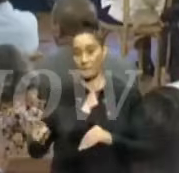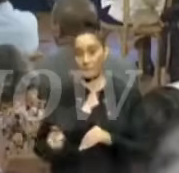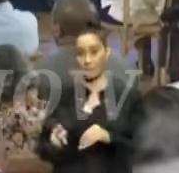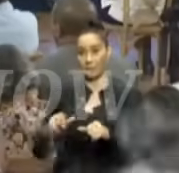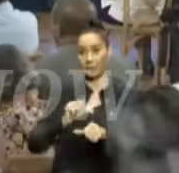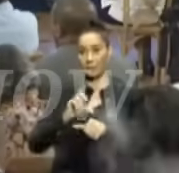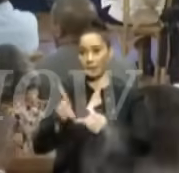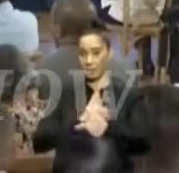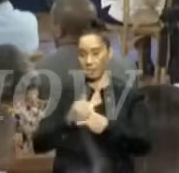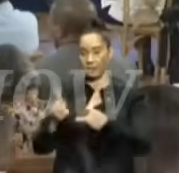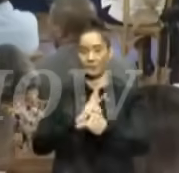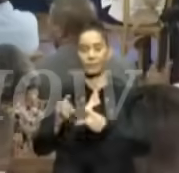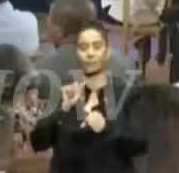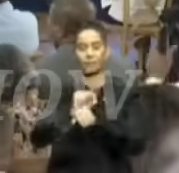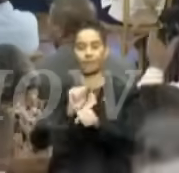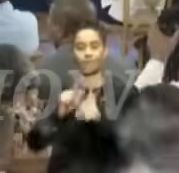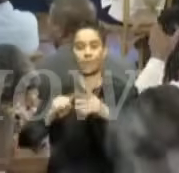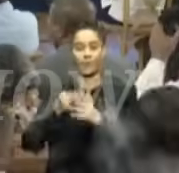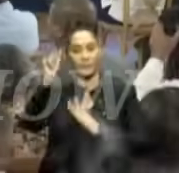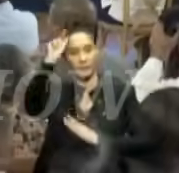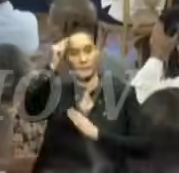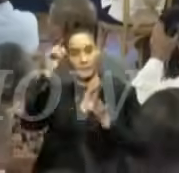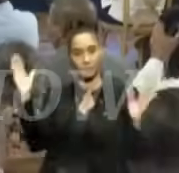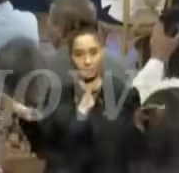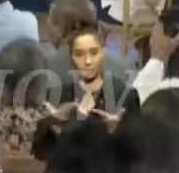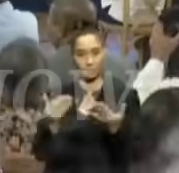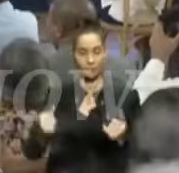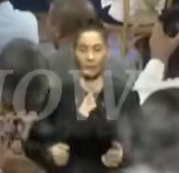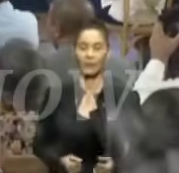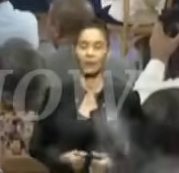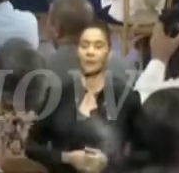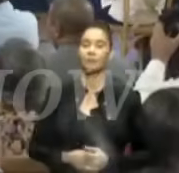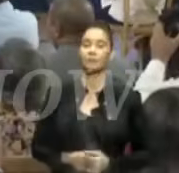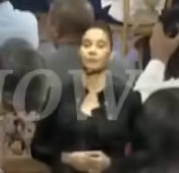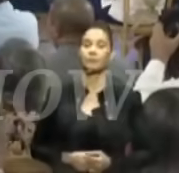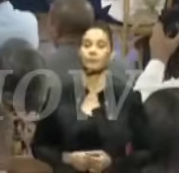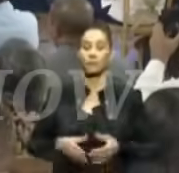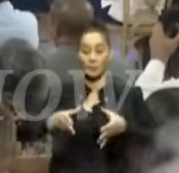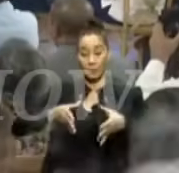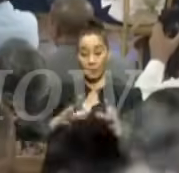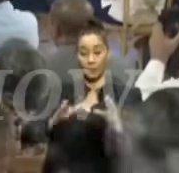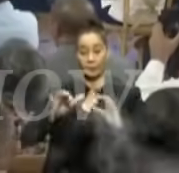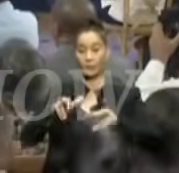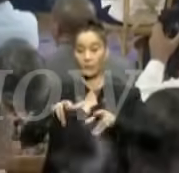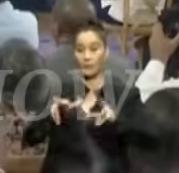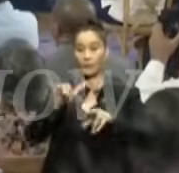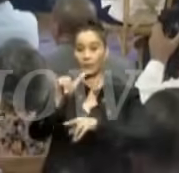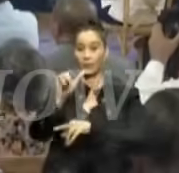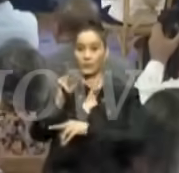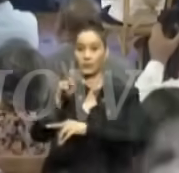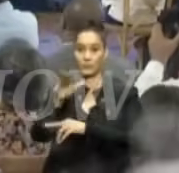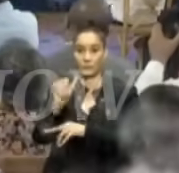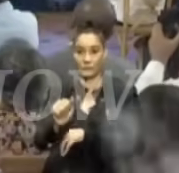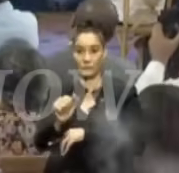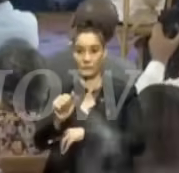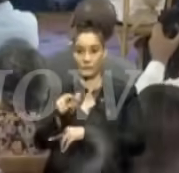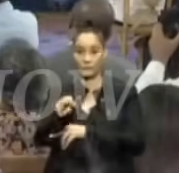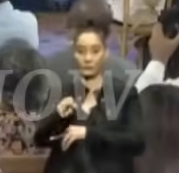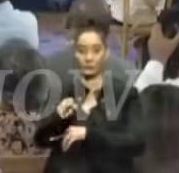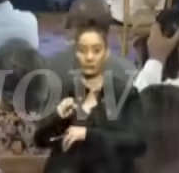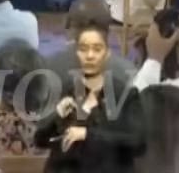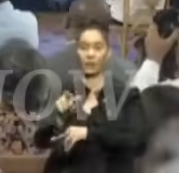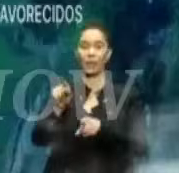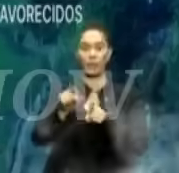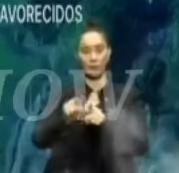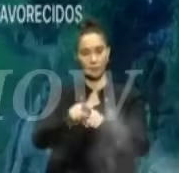hicimos Iniciando el gobierno en cuanto a la cuenca del Río yuna también